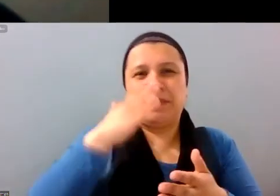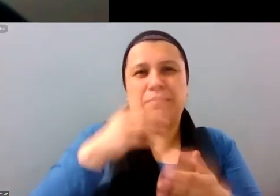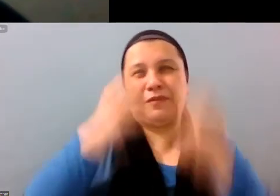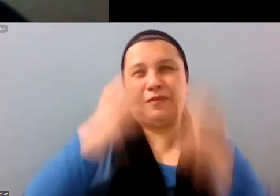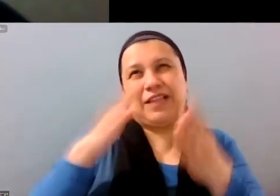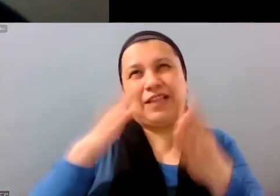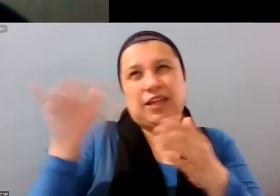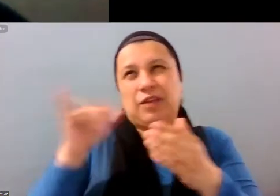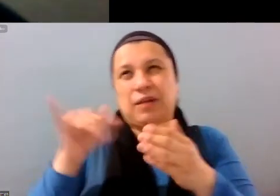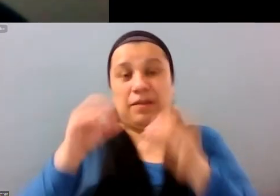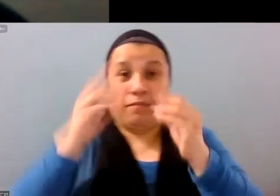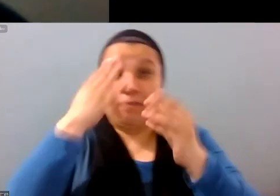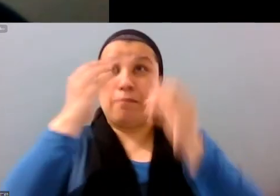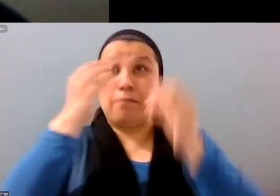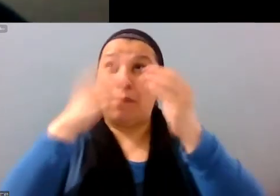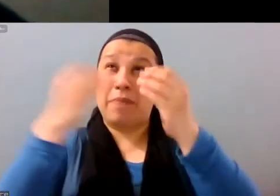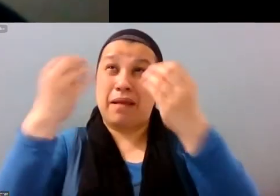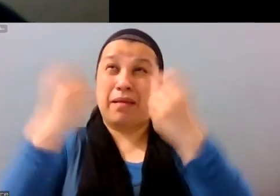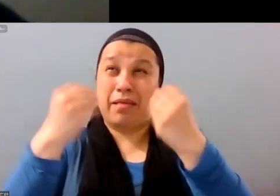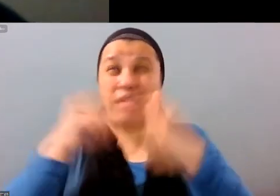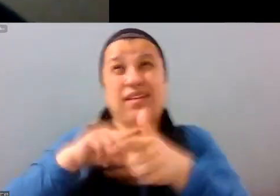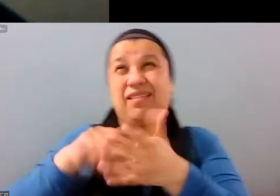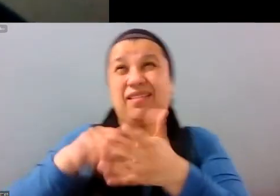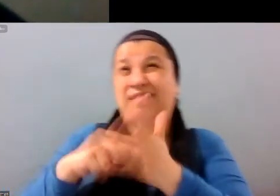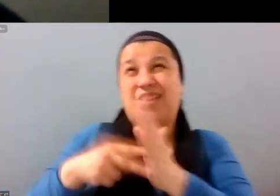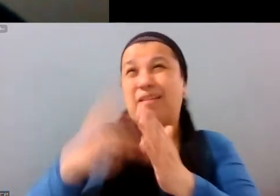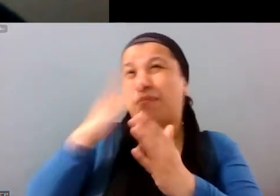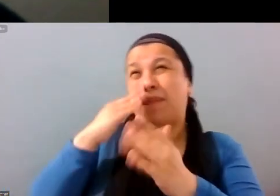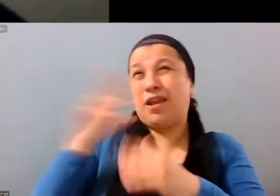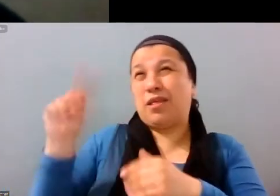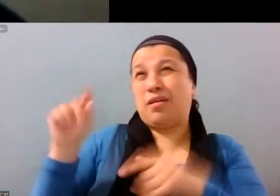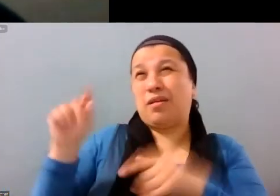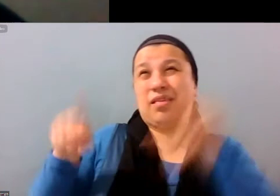entonces también tiene uno ahí que jugar con eso